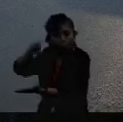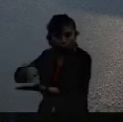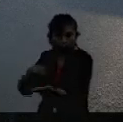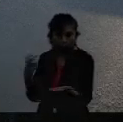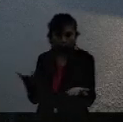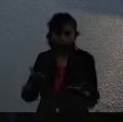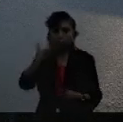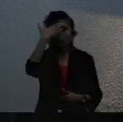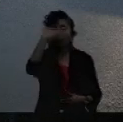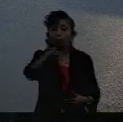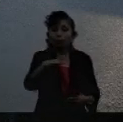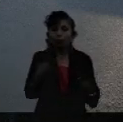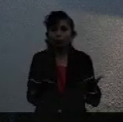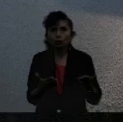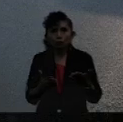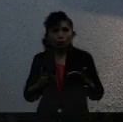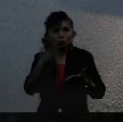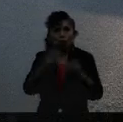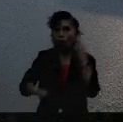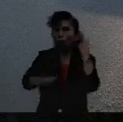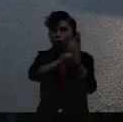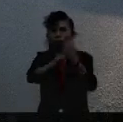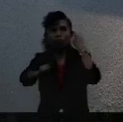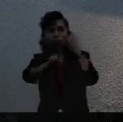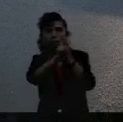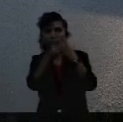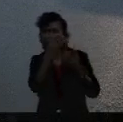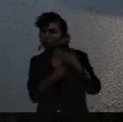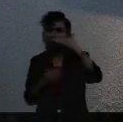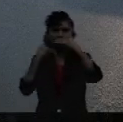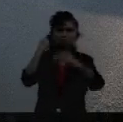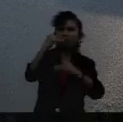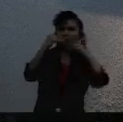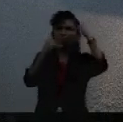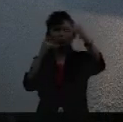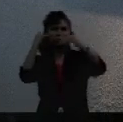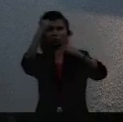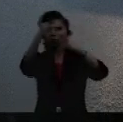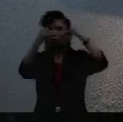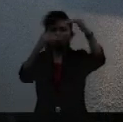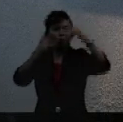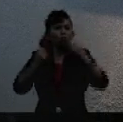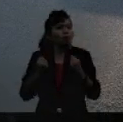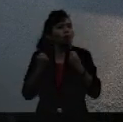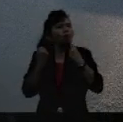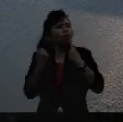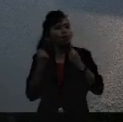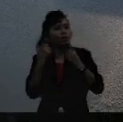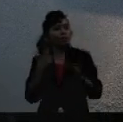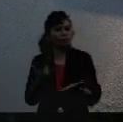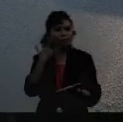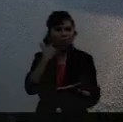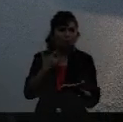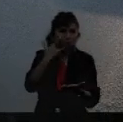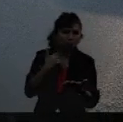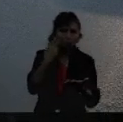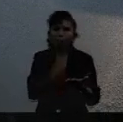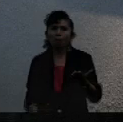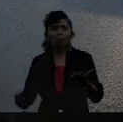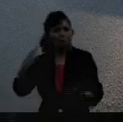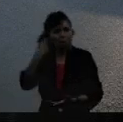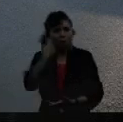distinguir los desafíos permanentes y levantarnos siempre fortalecidos forjando identidad y